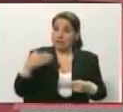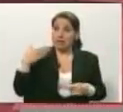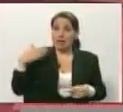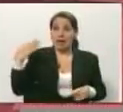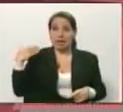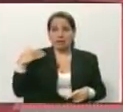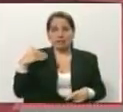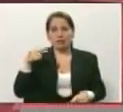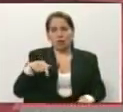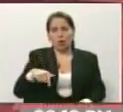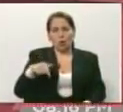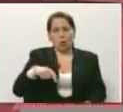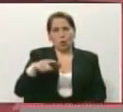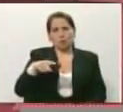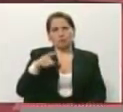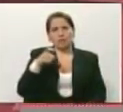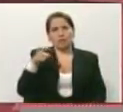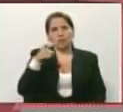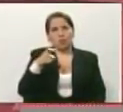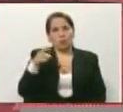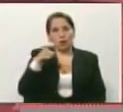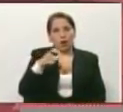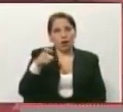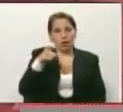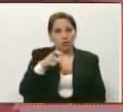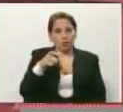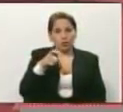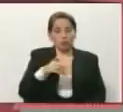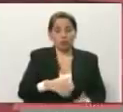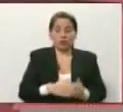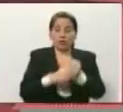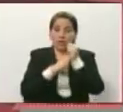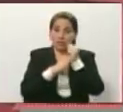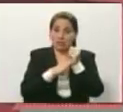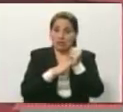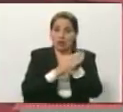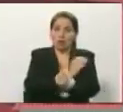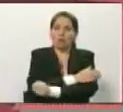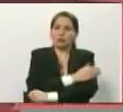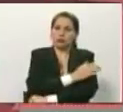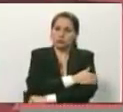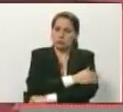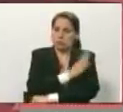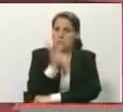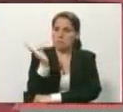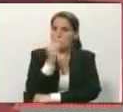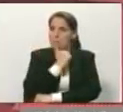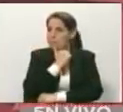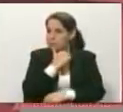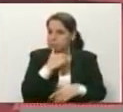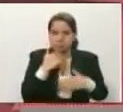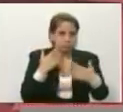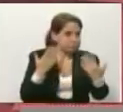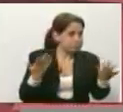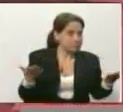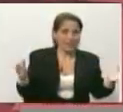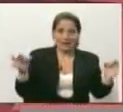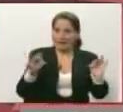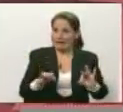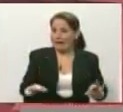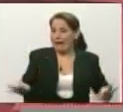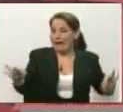hoy usted buscaba a un dirigente de la oposición y no lo conseguía ni para remedio.